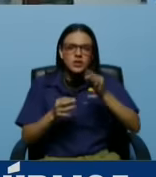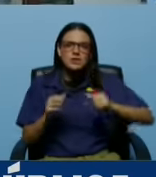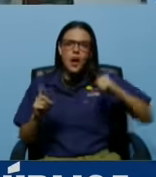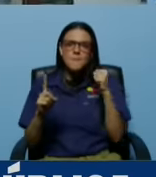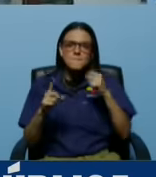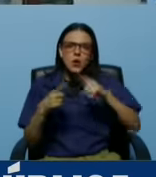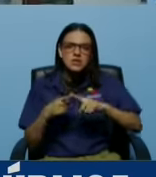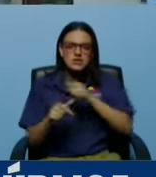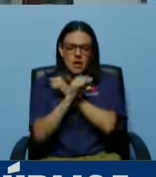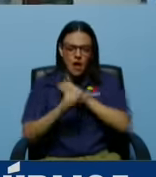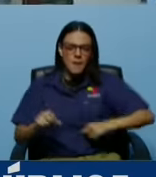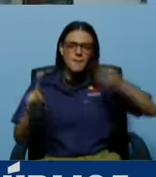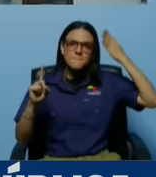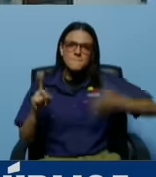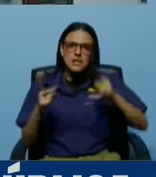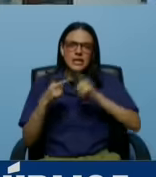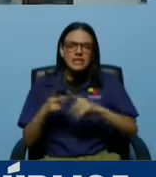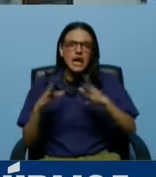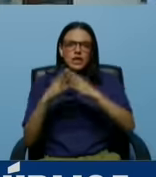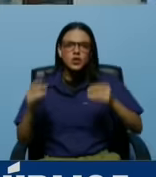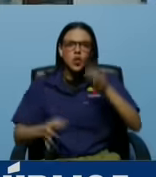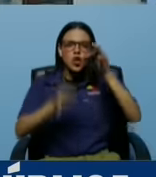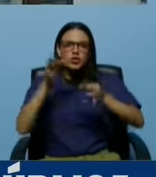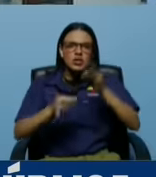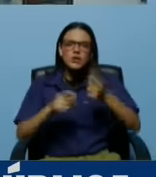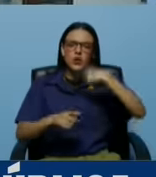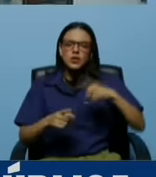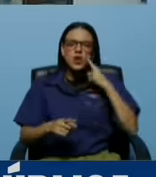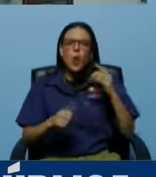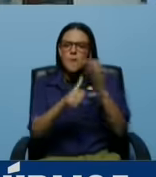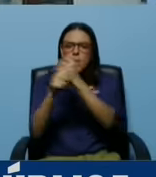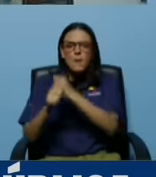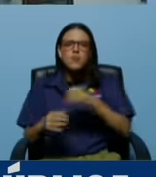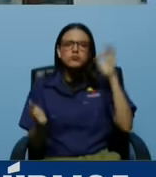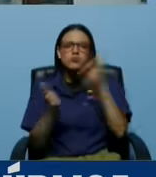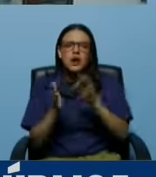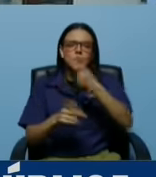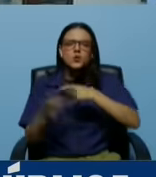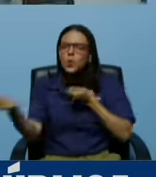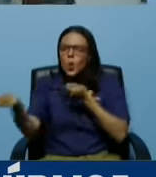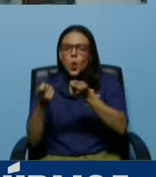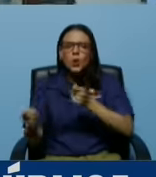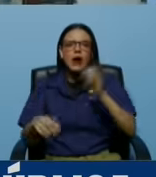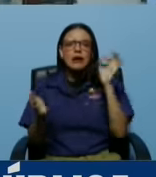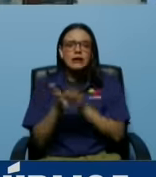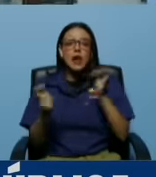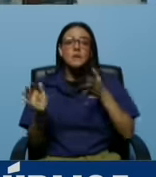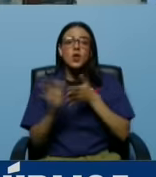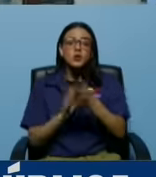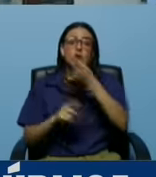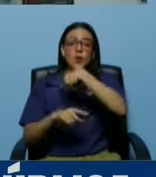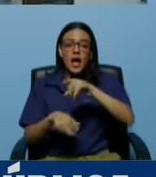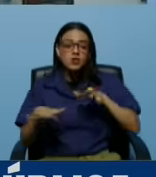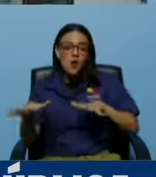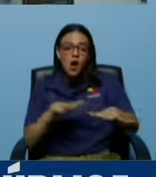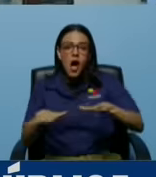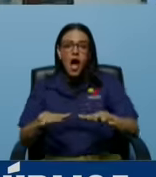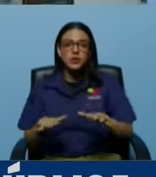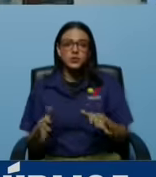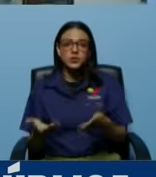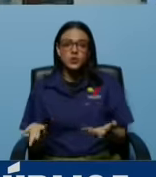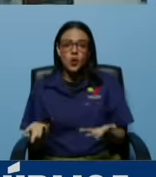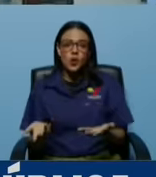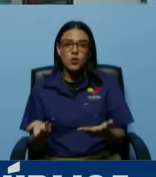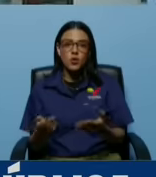policías, militares, de los tribunales penales, etcétera, pudimos desmantelar y detener esa acción